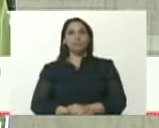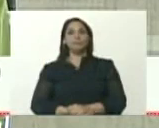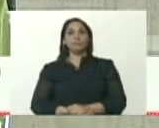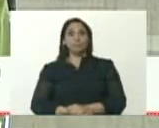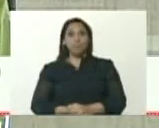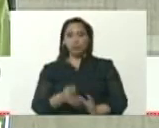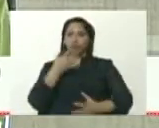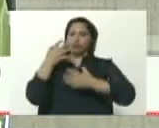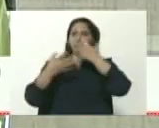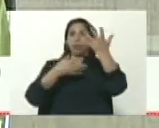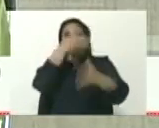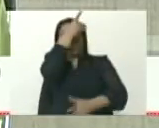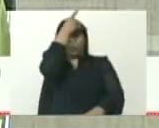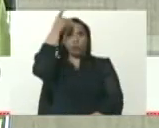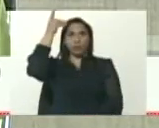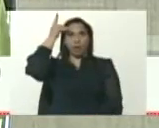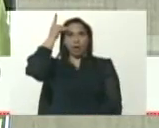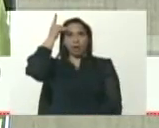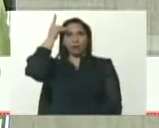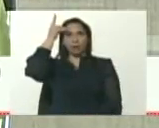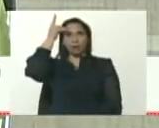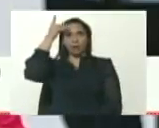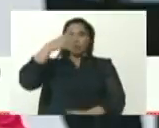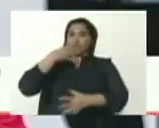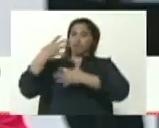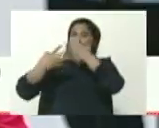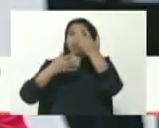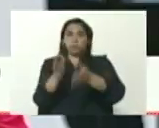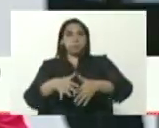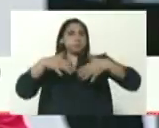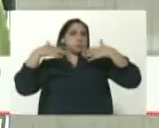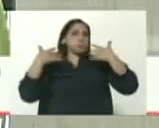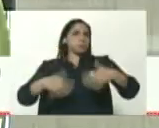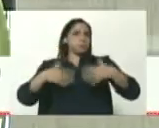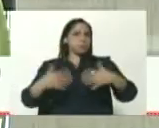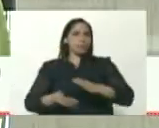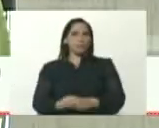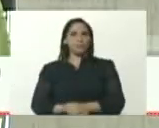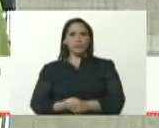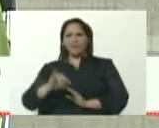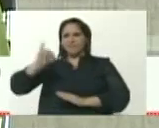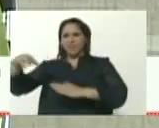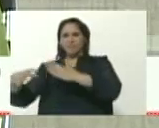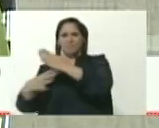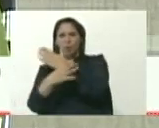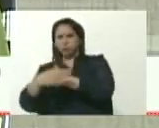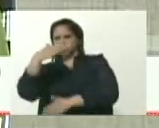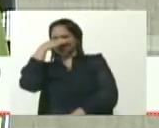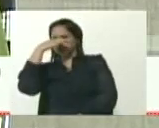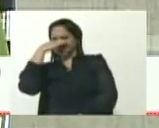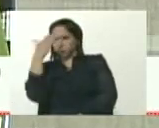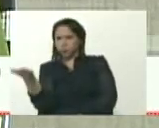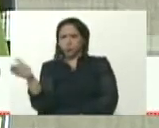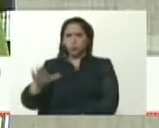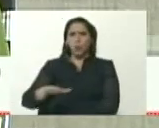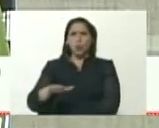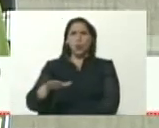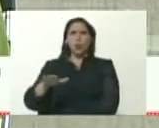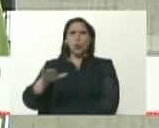escándalo, Diosdado. Tremendo escándalo del autoproclamado bandido y criminal Luis